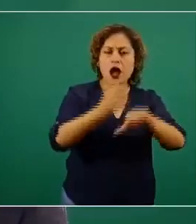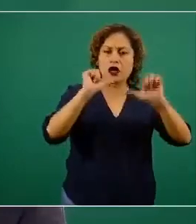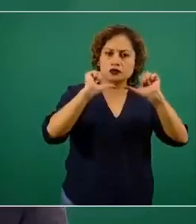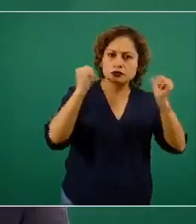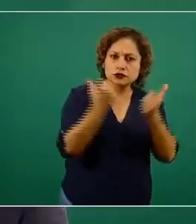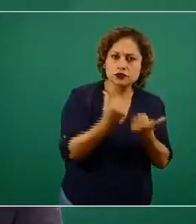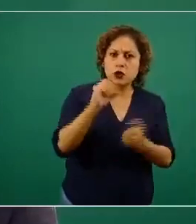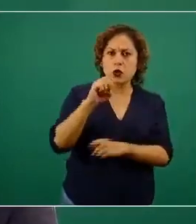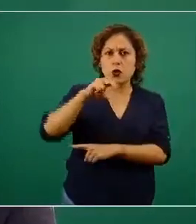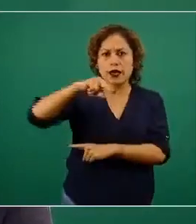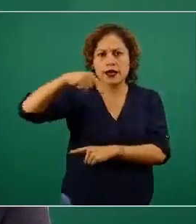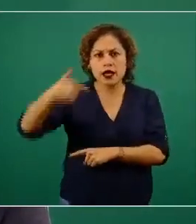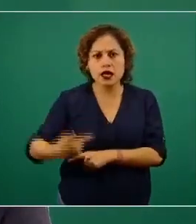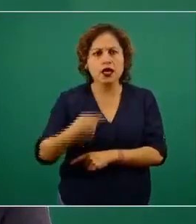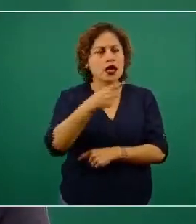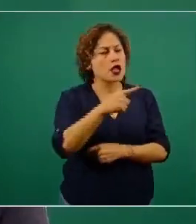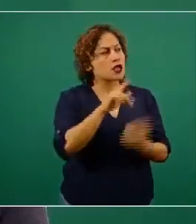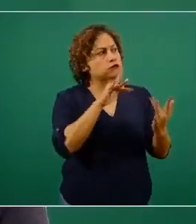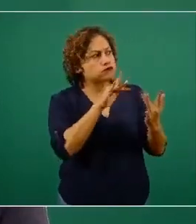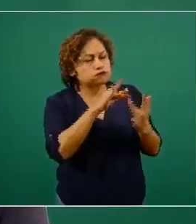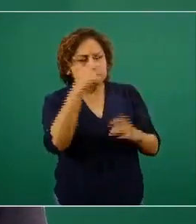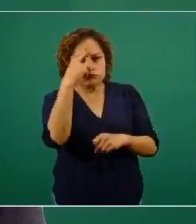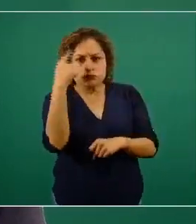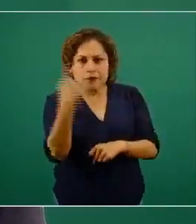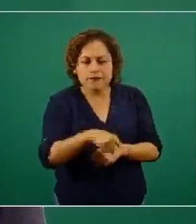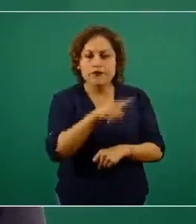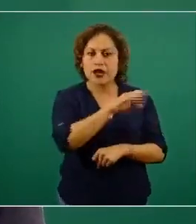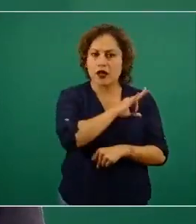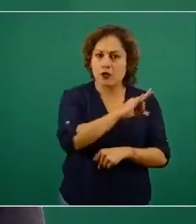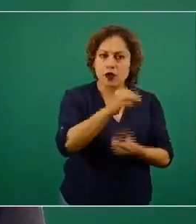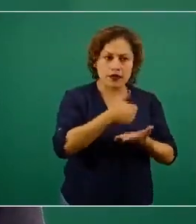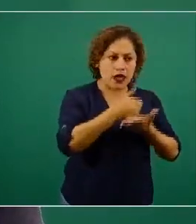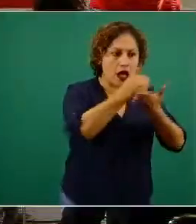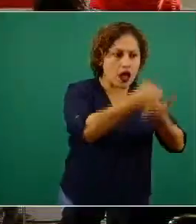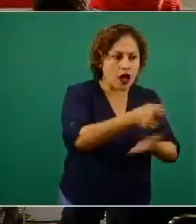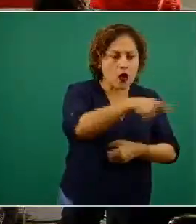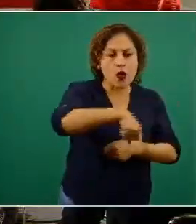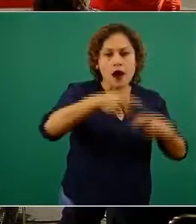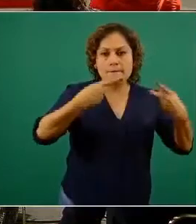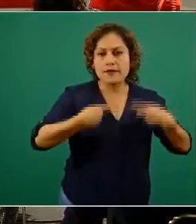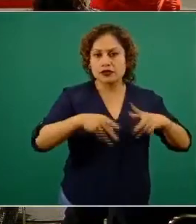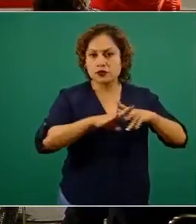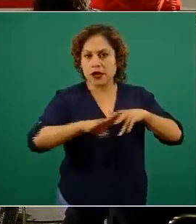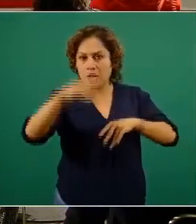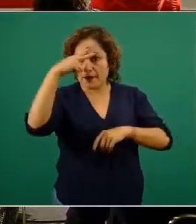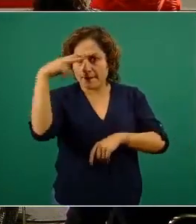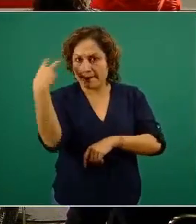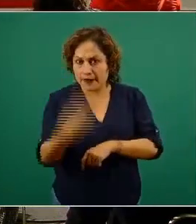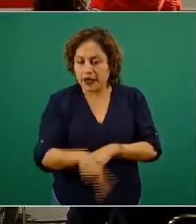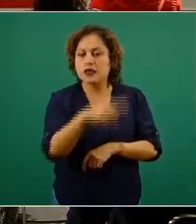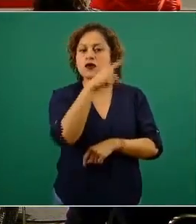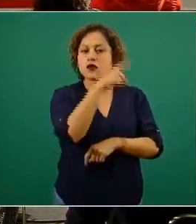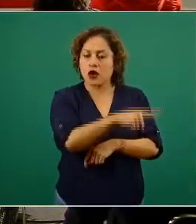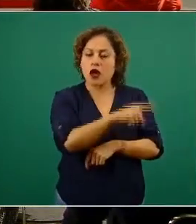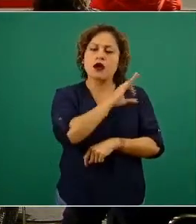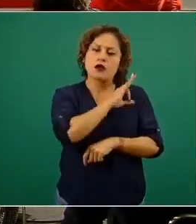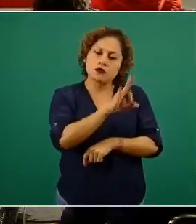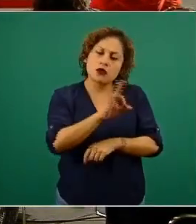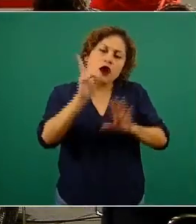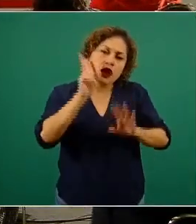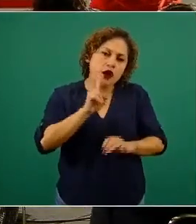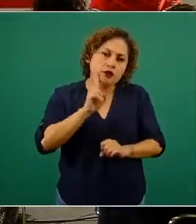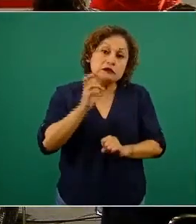donar o dar o conceder vacuna que pueda ser administrada en las ventanillas, ese sería un